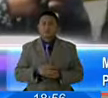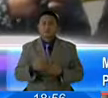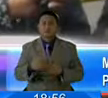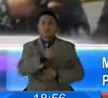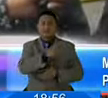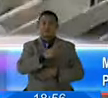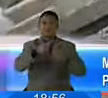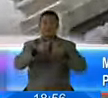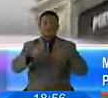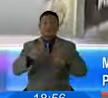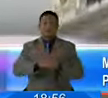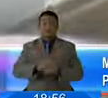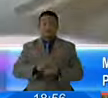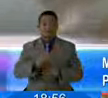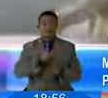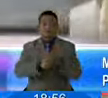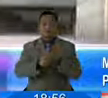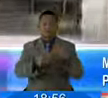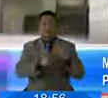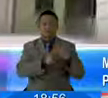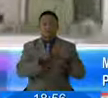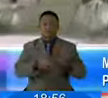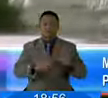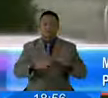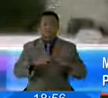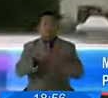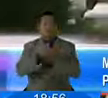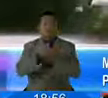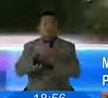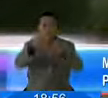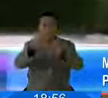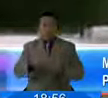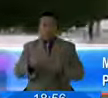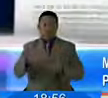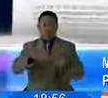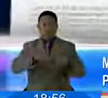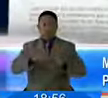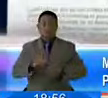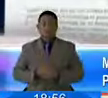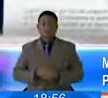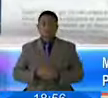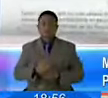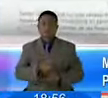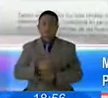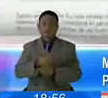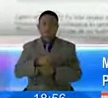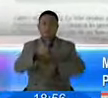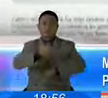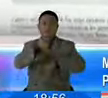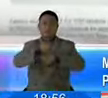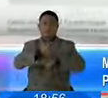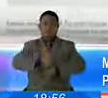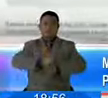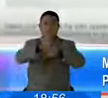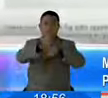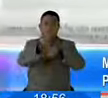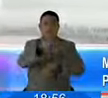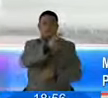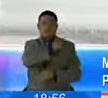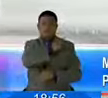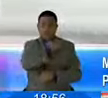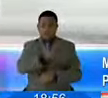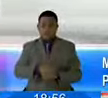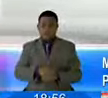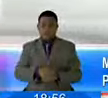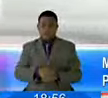Castro, el Ministerio de Defensa emitió un comunicado oficial en el que aclaró diciendo que el Consejo de Generales de las Fuerzas Armadas no funcionan